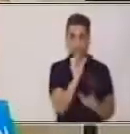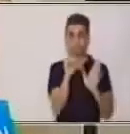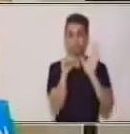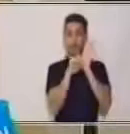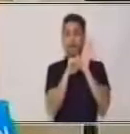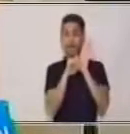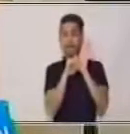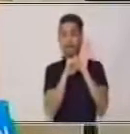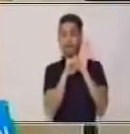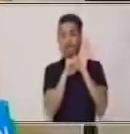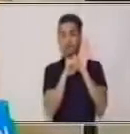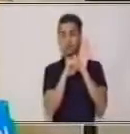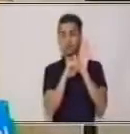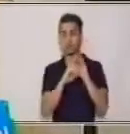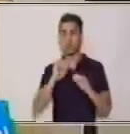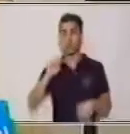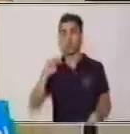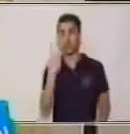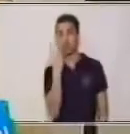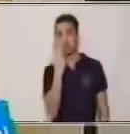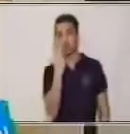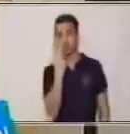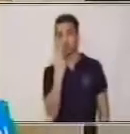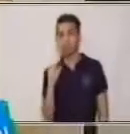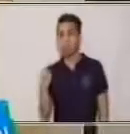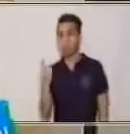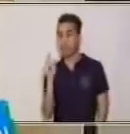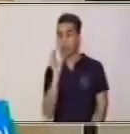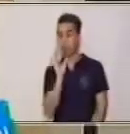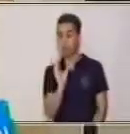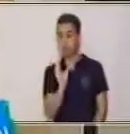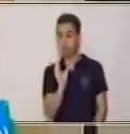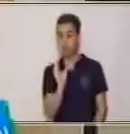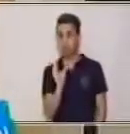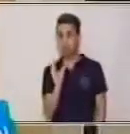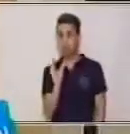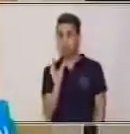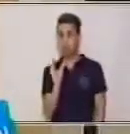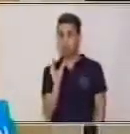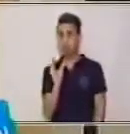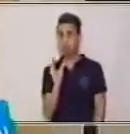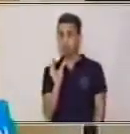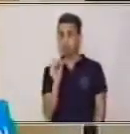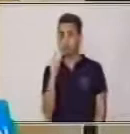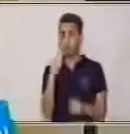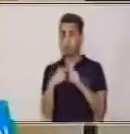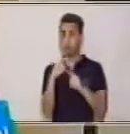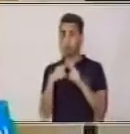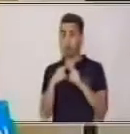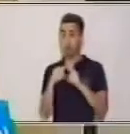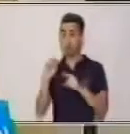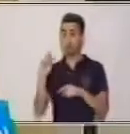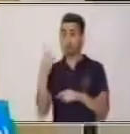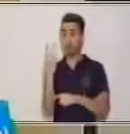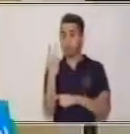menos el doble del primer término por el